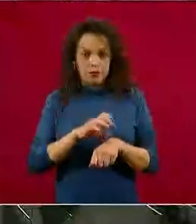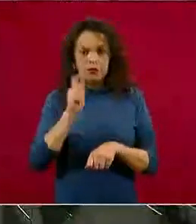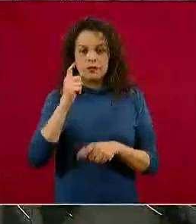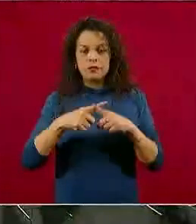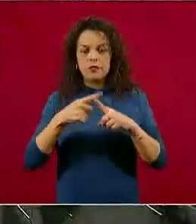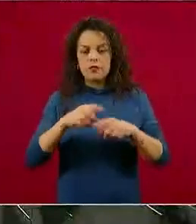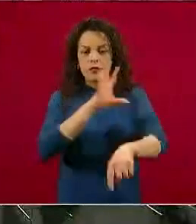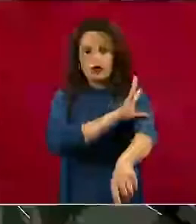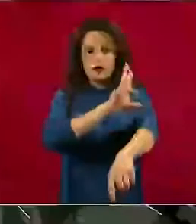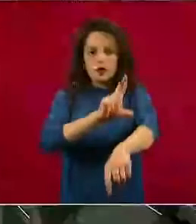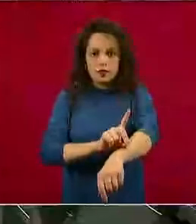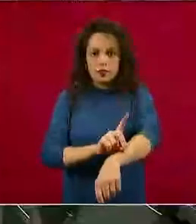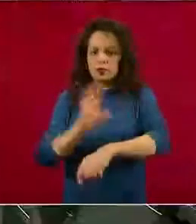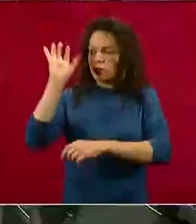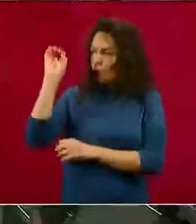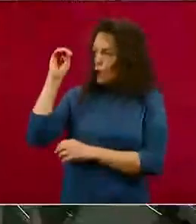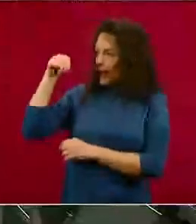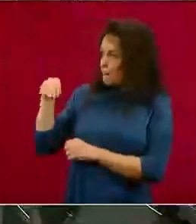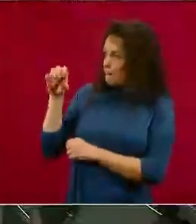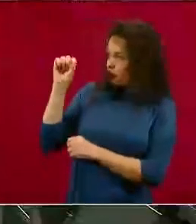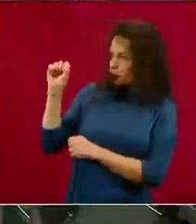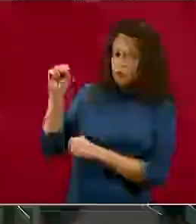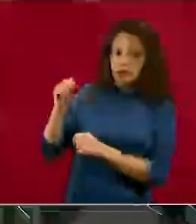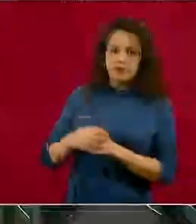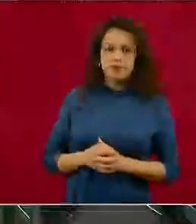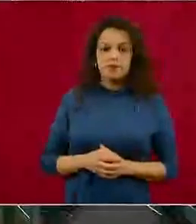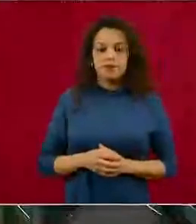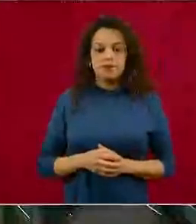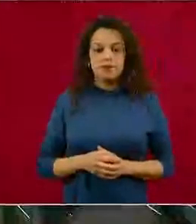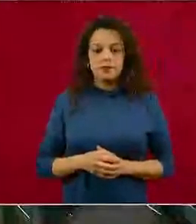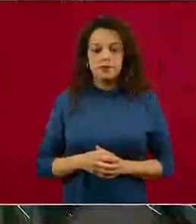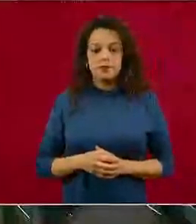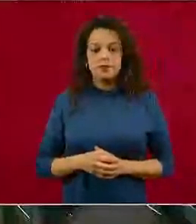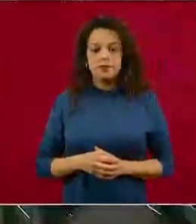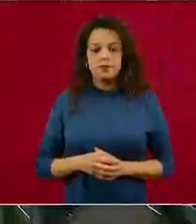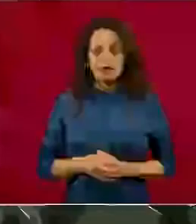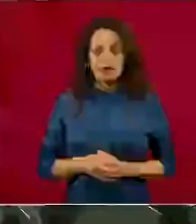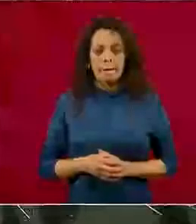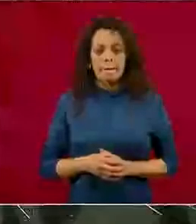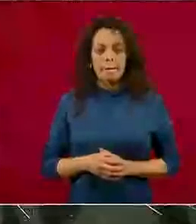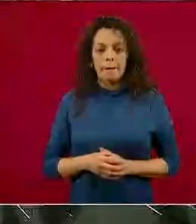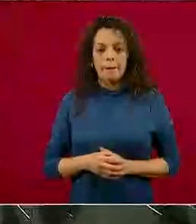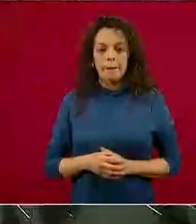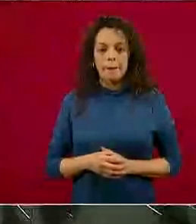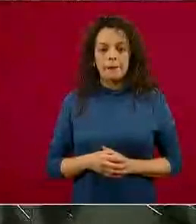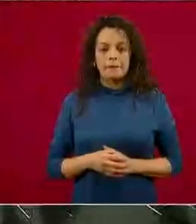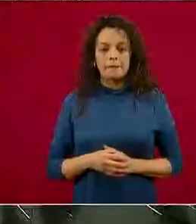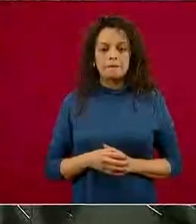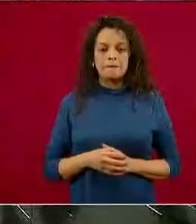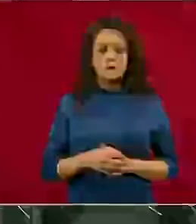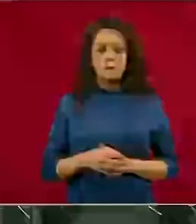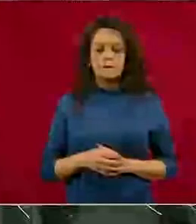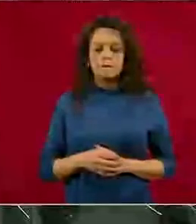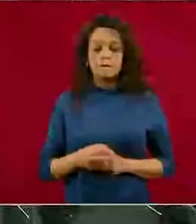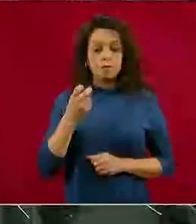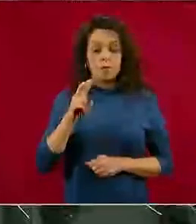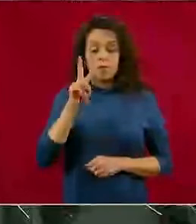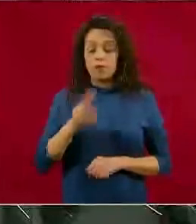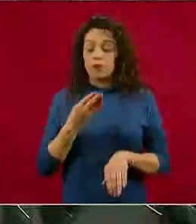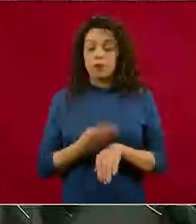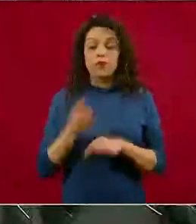Organización Mundial de la Salud, si me pasa la primera siguiente diapositiva, y que es muy